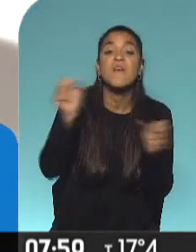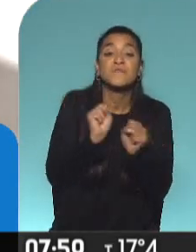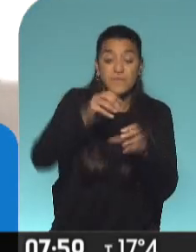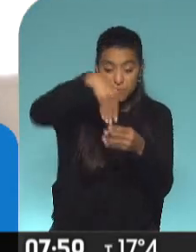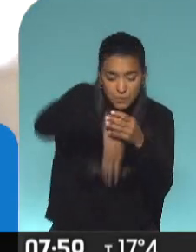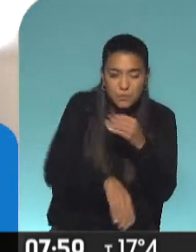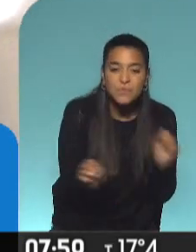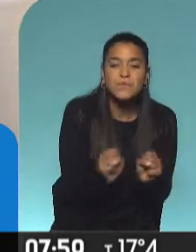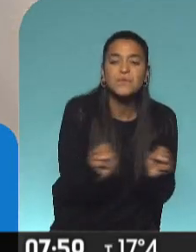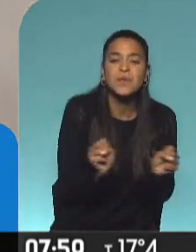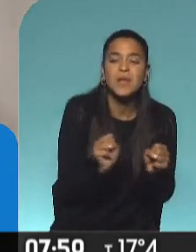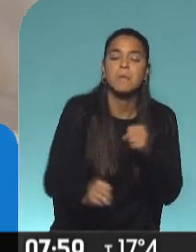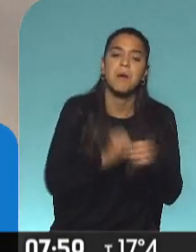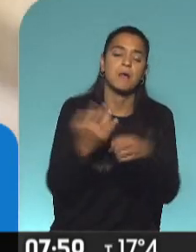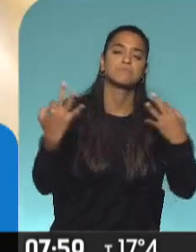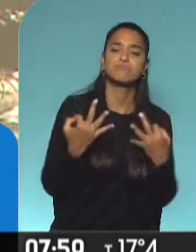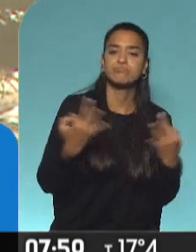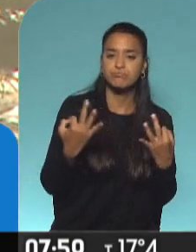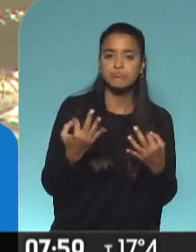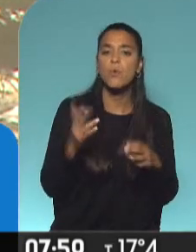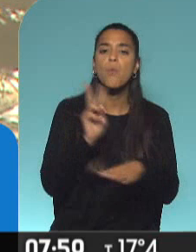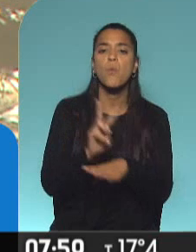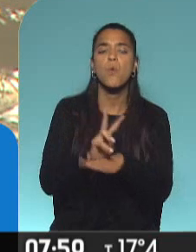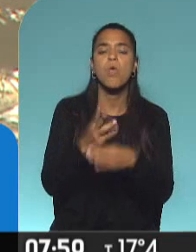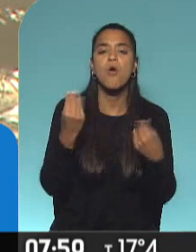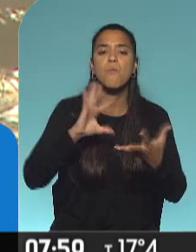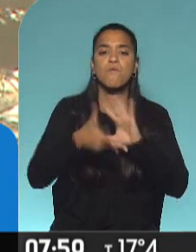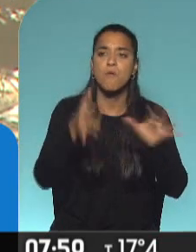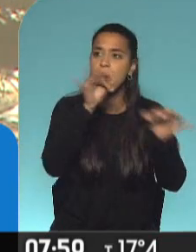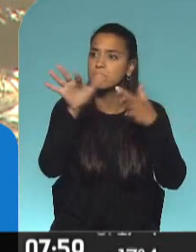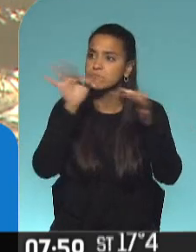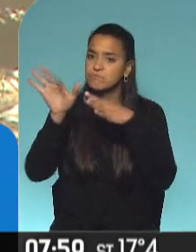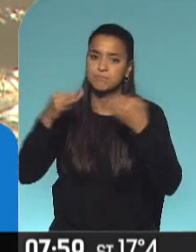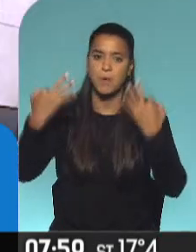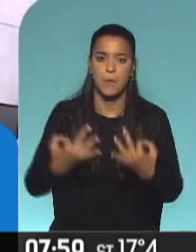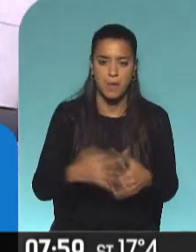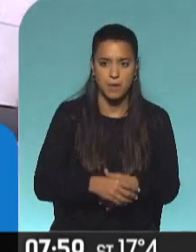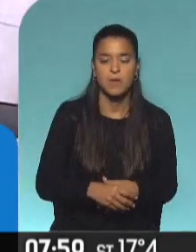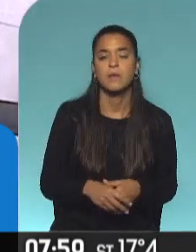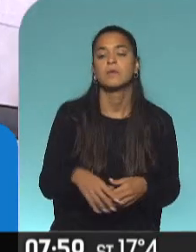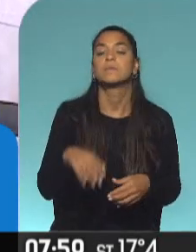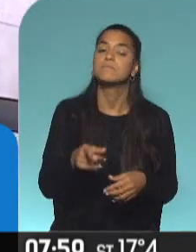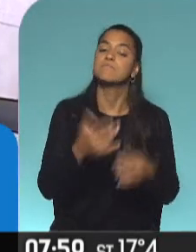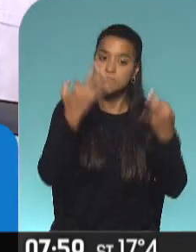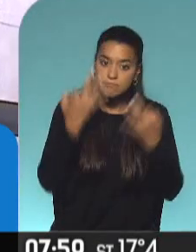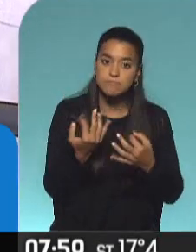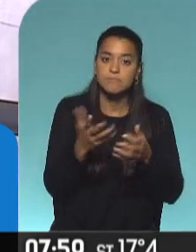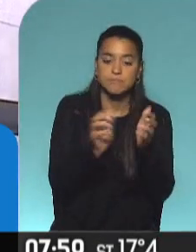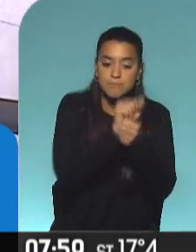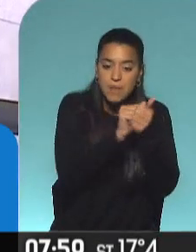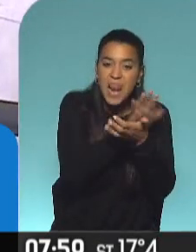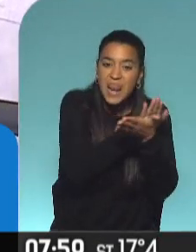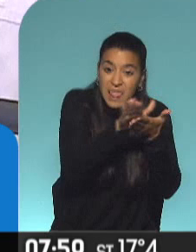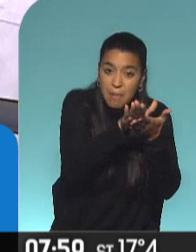de garantizar condiciones óptimas de inocuidad para su comercialización. Garantizamos las condiciones de